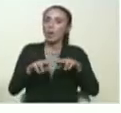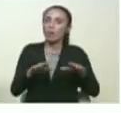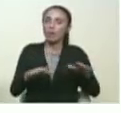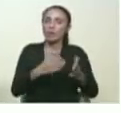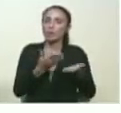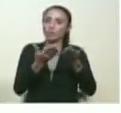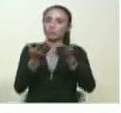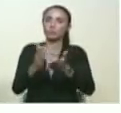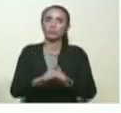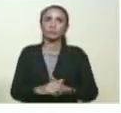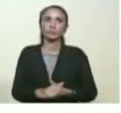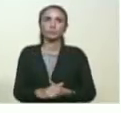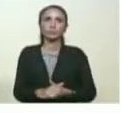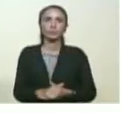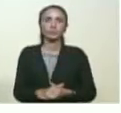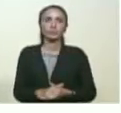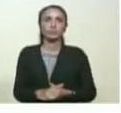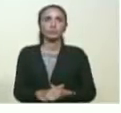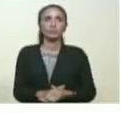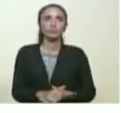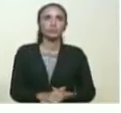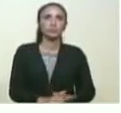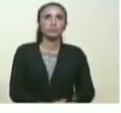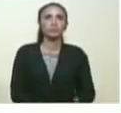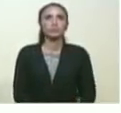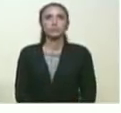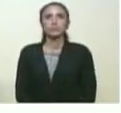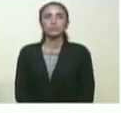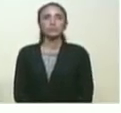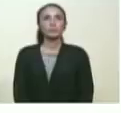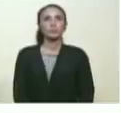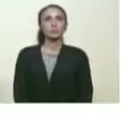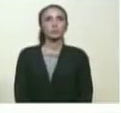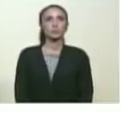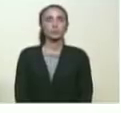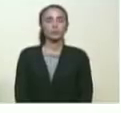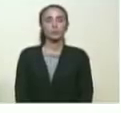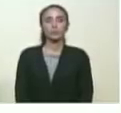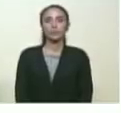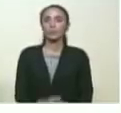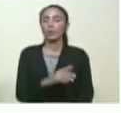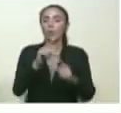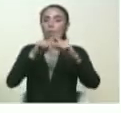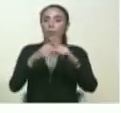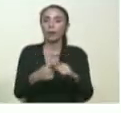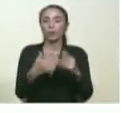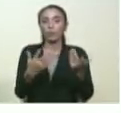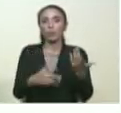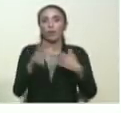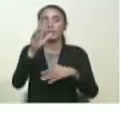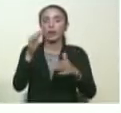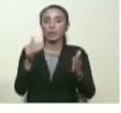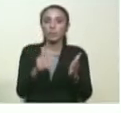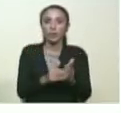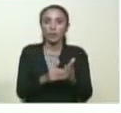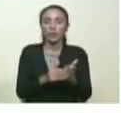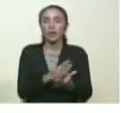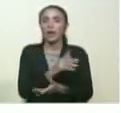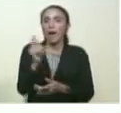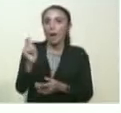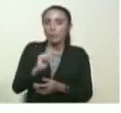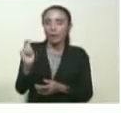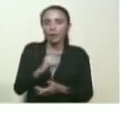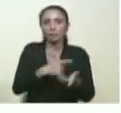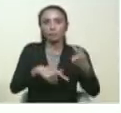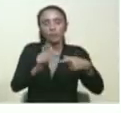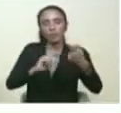En materia de la Feria del Campo Soberano, hemos llegado a una cifra récord de 3.000 ferias mensuales.